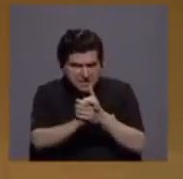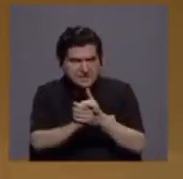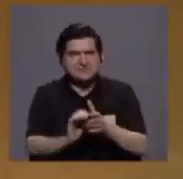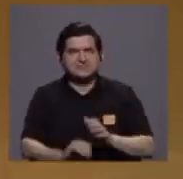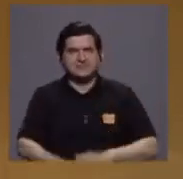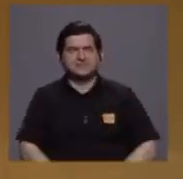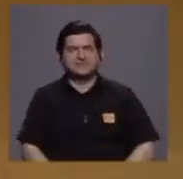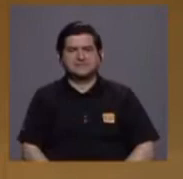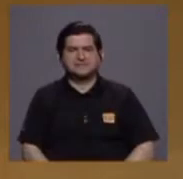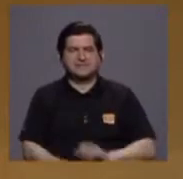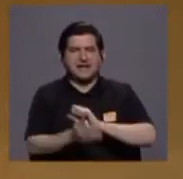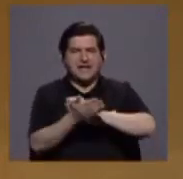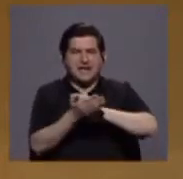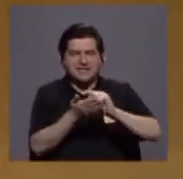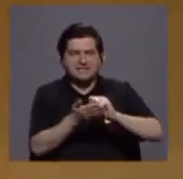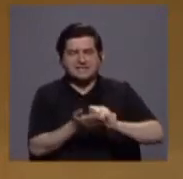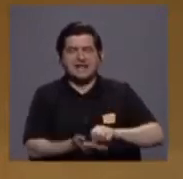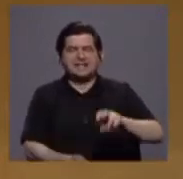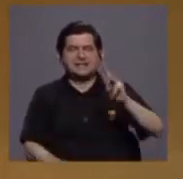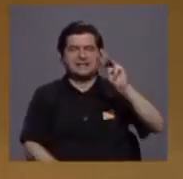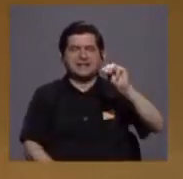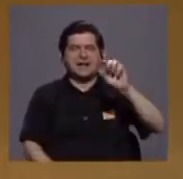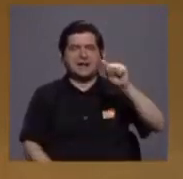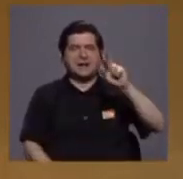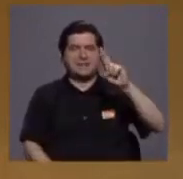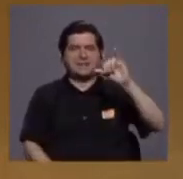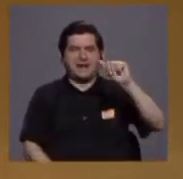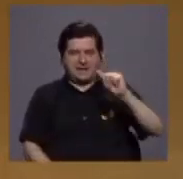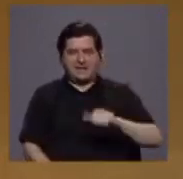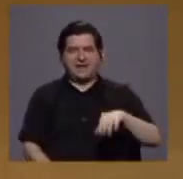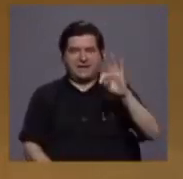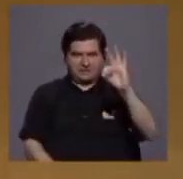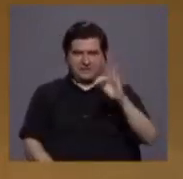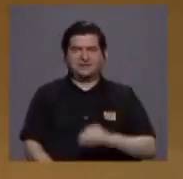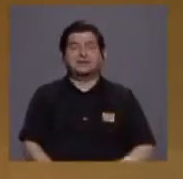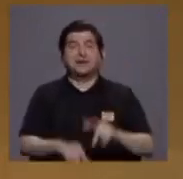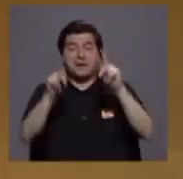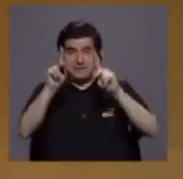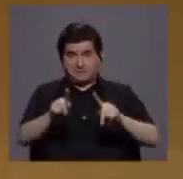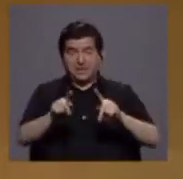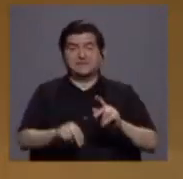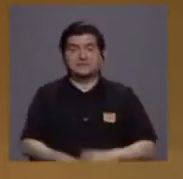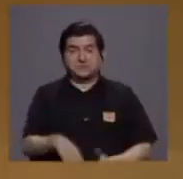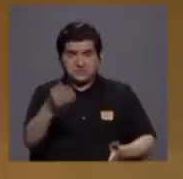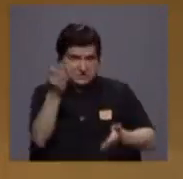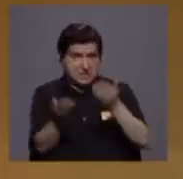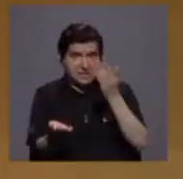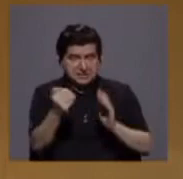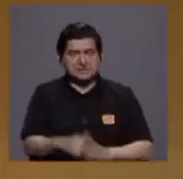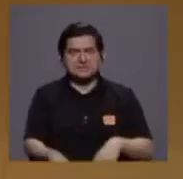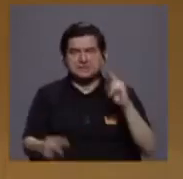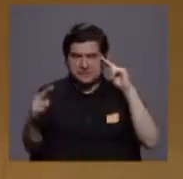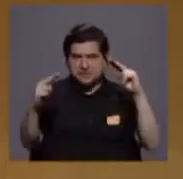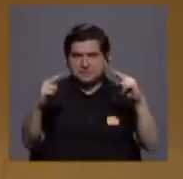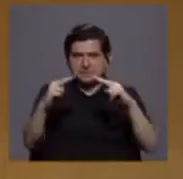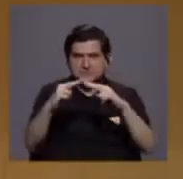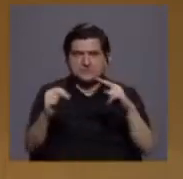en Santa María Tonatzintla. Aquellos que tengan el privilegio de